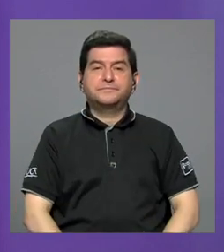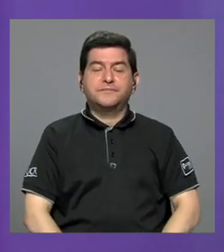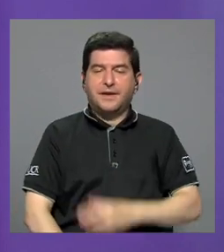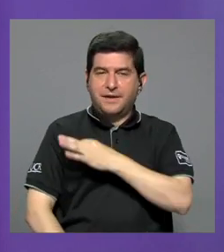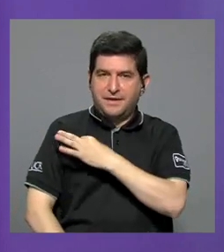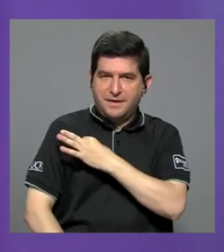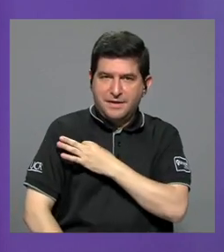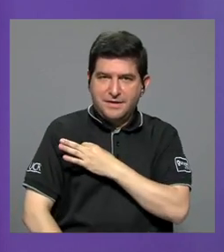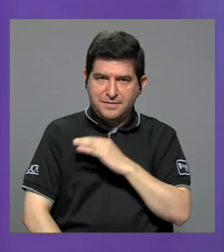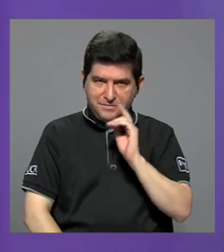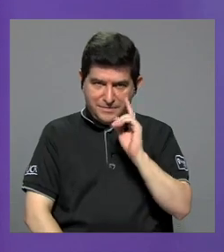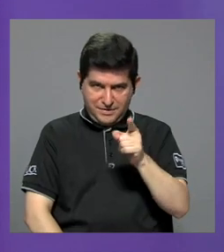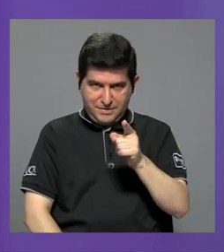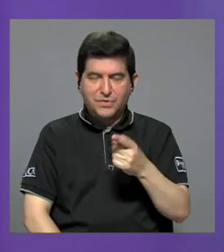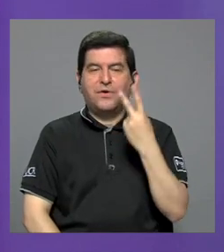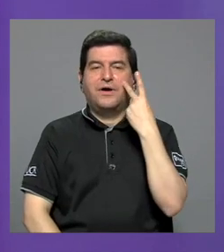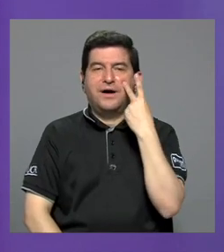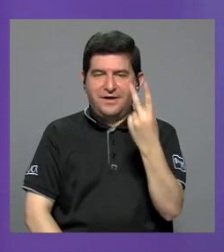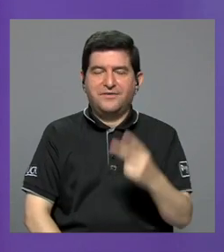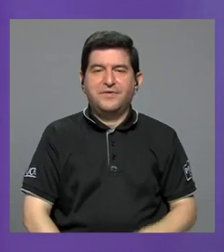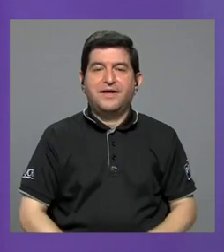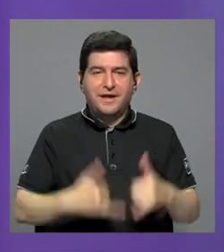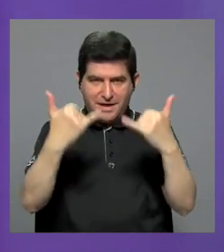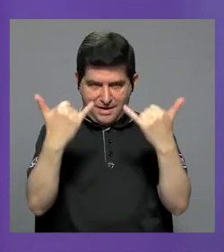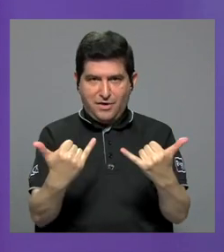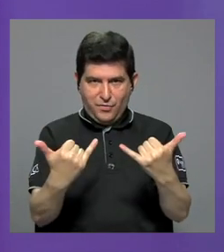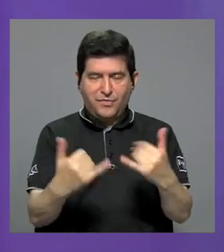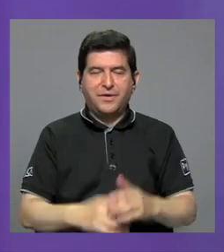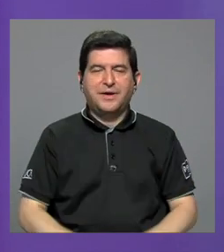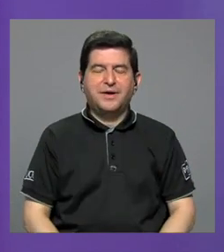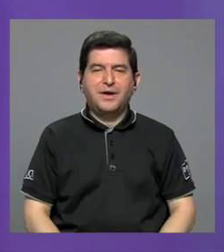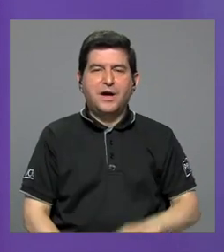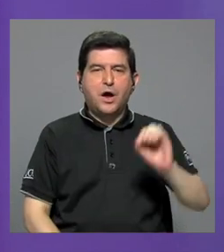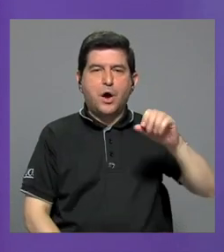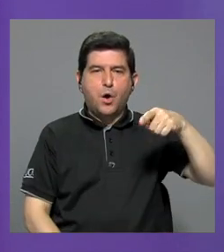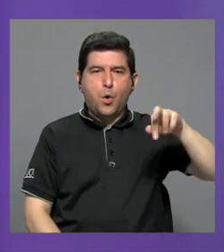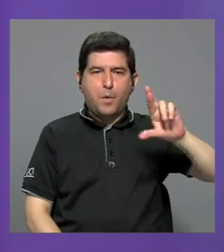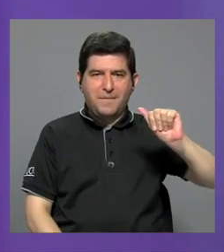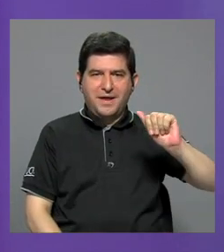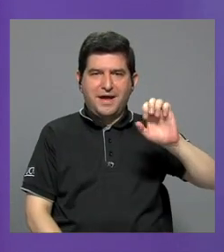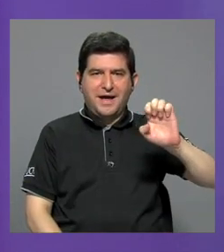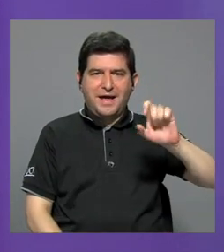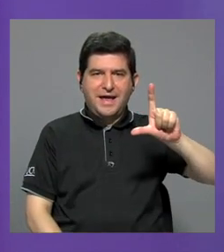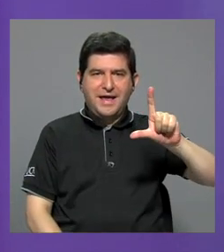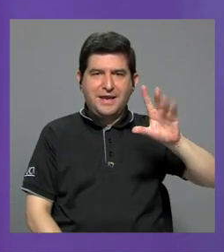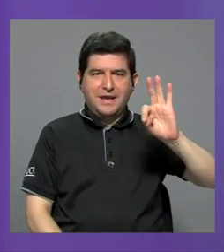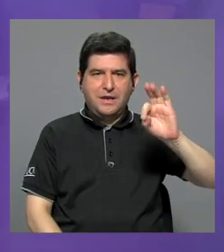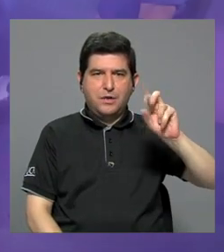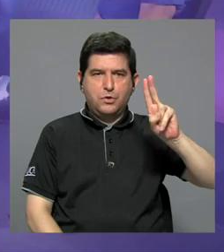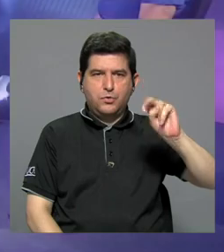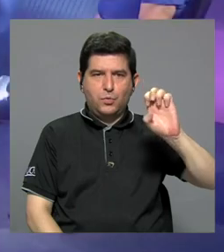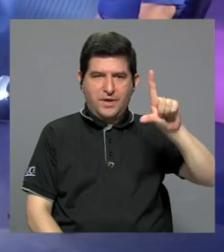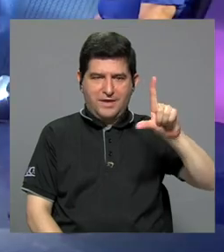Les invitamos a ver a continuación la ópera El Túnel.